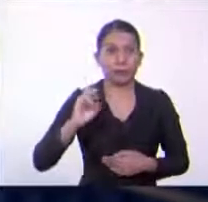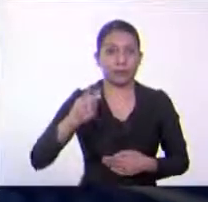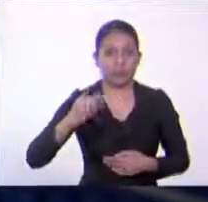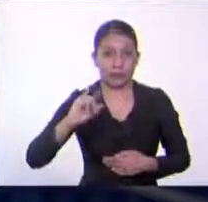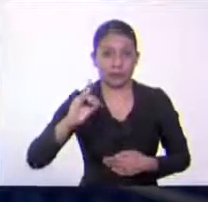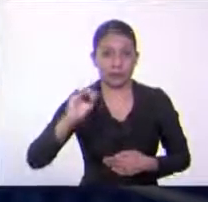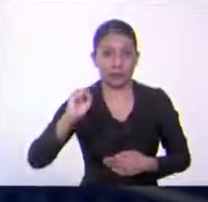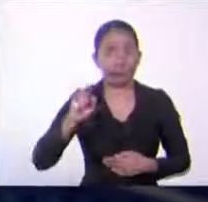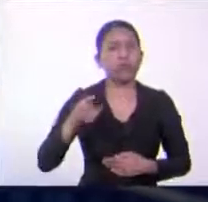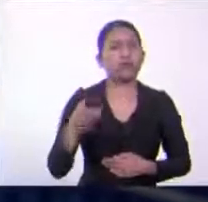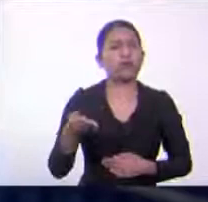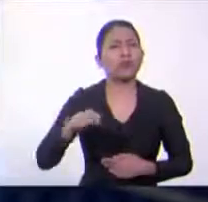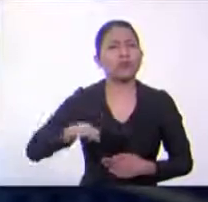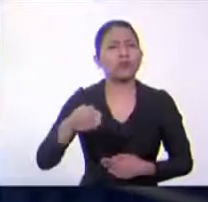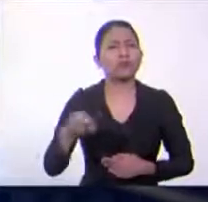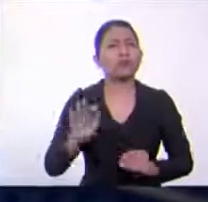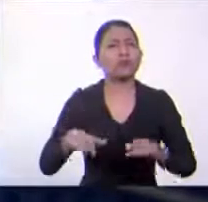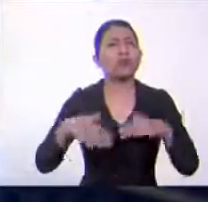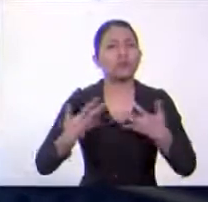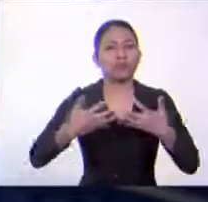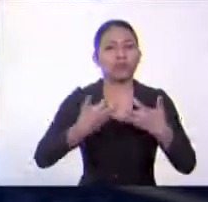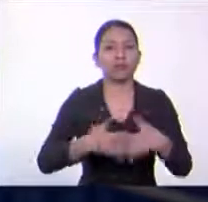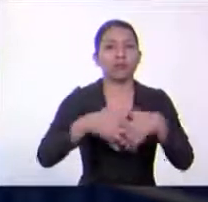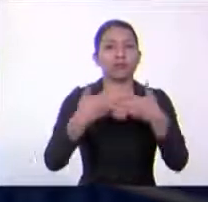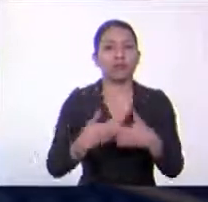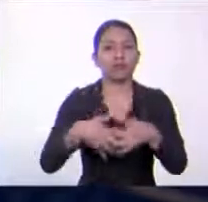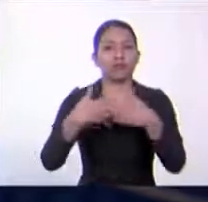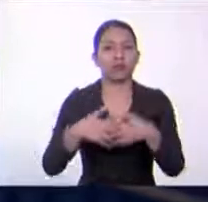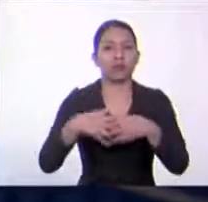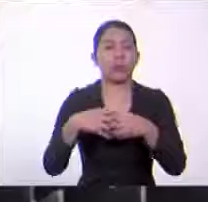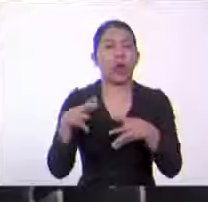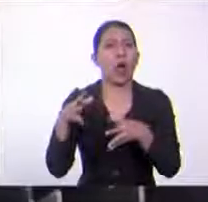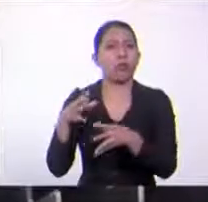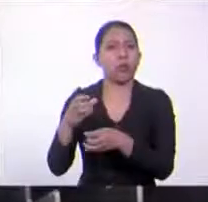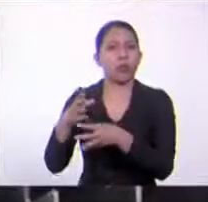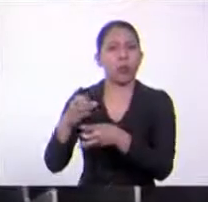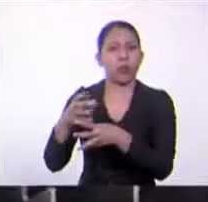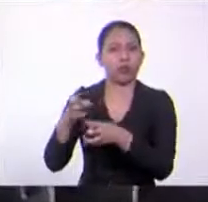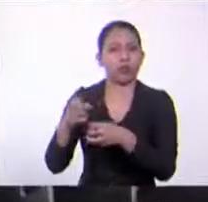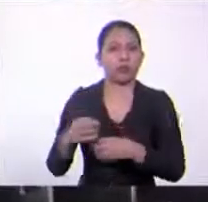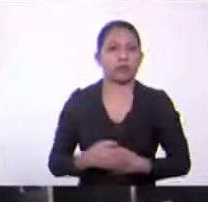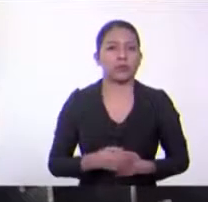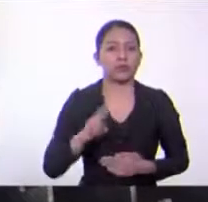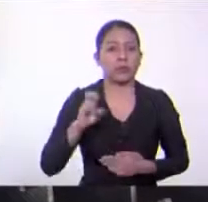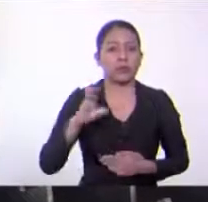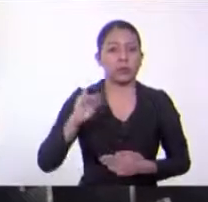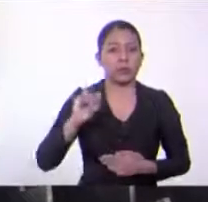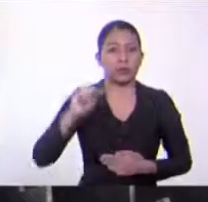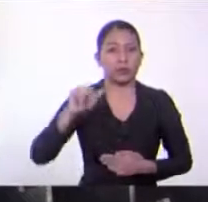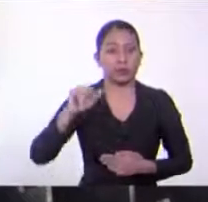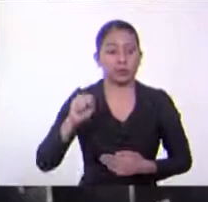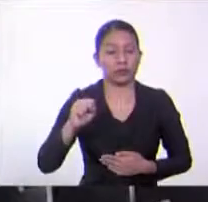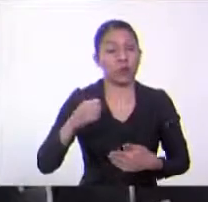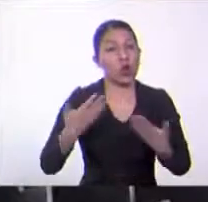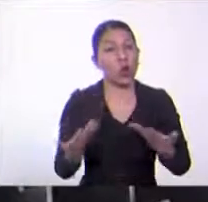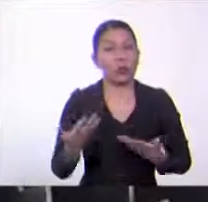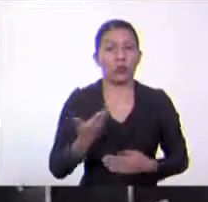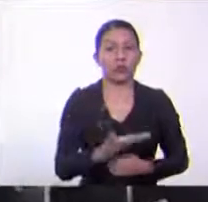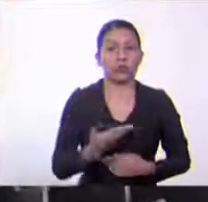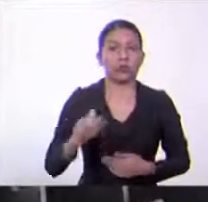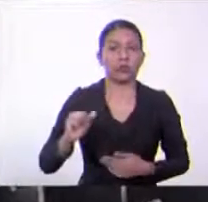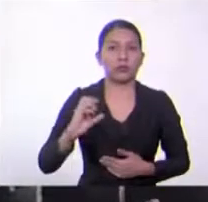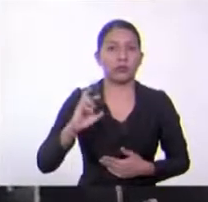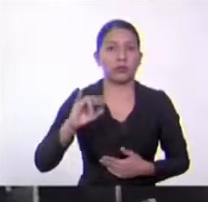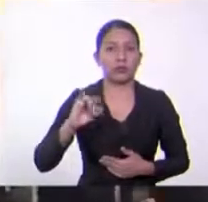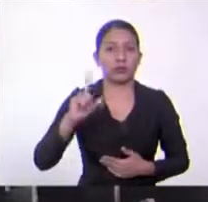son utilizados en la fabricación de plásticos, resinas y productos acrílicos, en